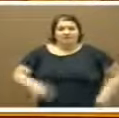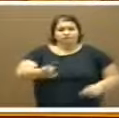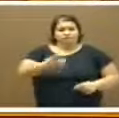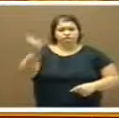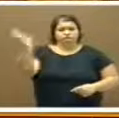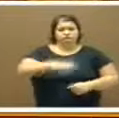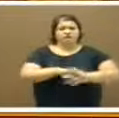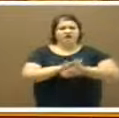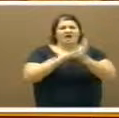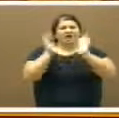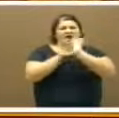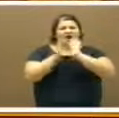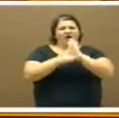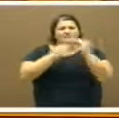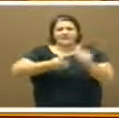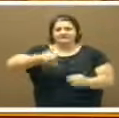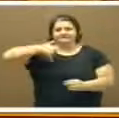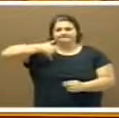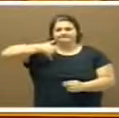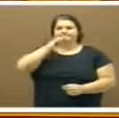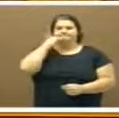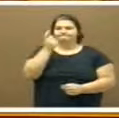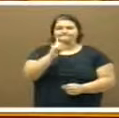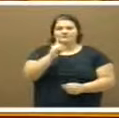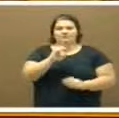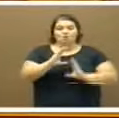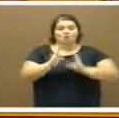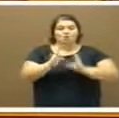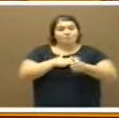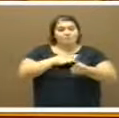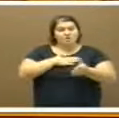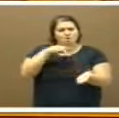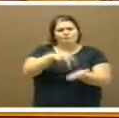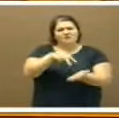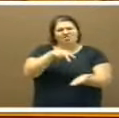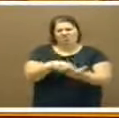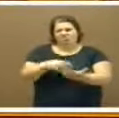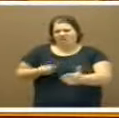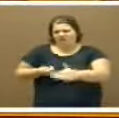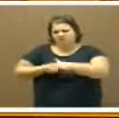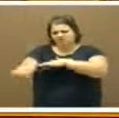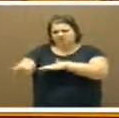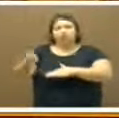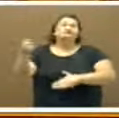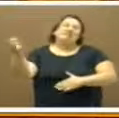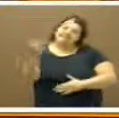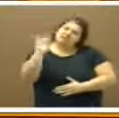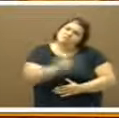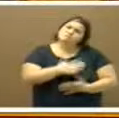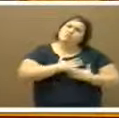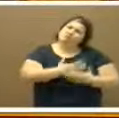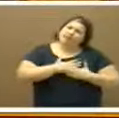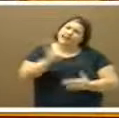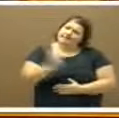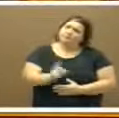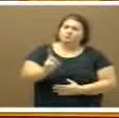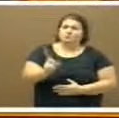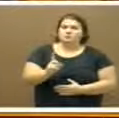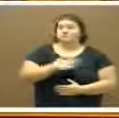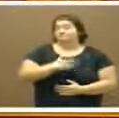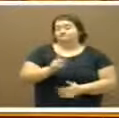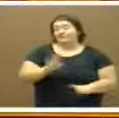explicaciones, mi grupo ha pedido su comparecencia. Debería haber salido de usted, señor consejero. Queremos que suba aquí a hablar